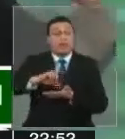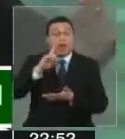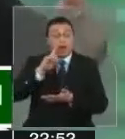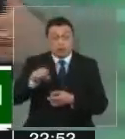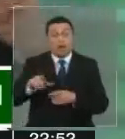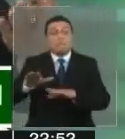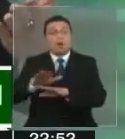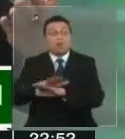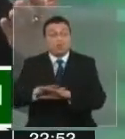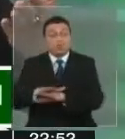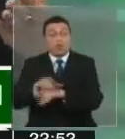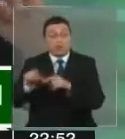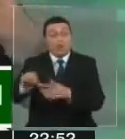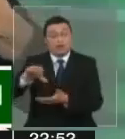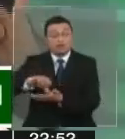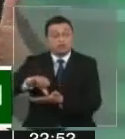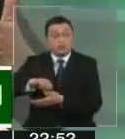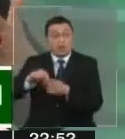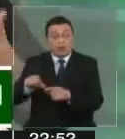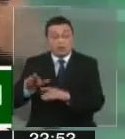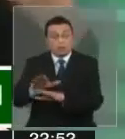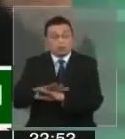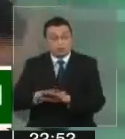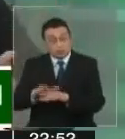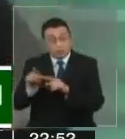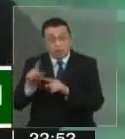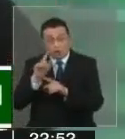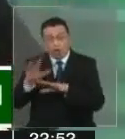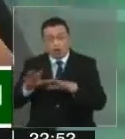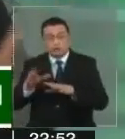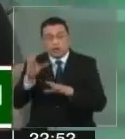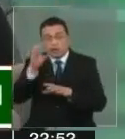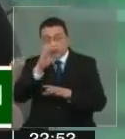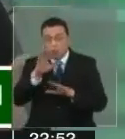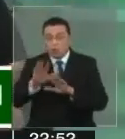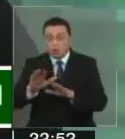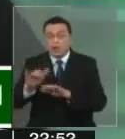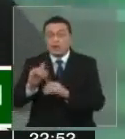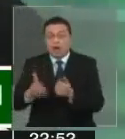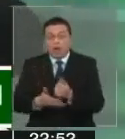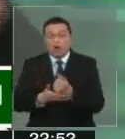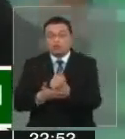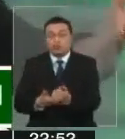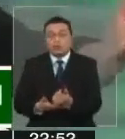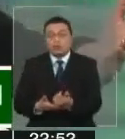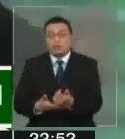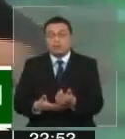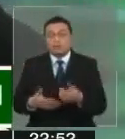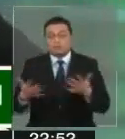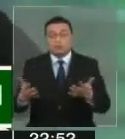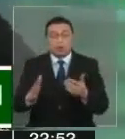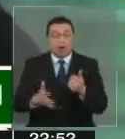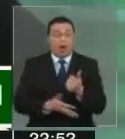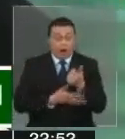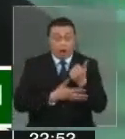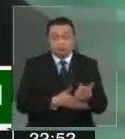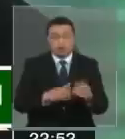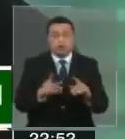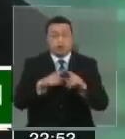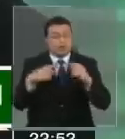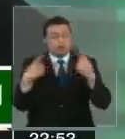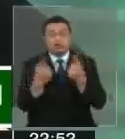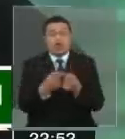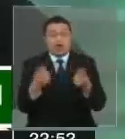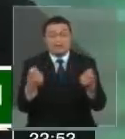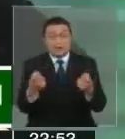son cuidadas, porque evidentemente hay un aspecto que hay que cuidar y que hay que colaborar. Pero apoyos, como todos